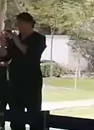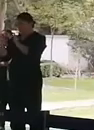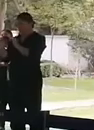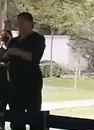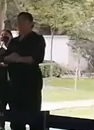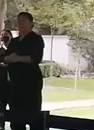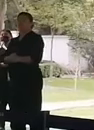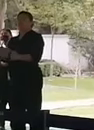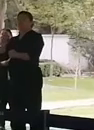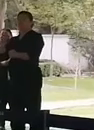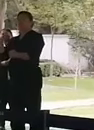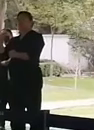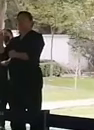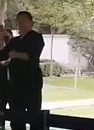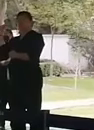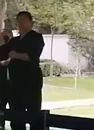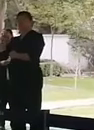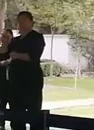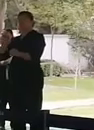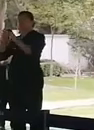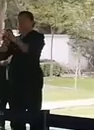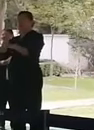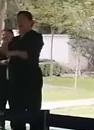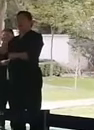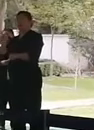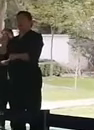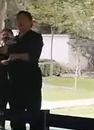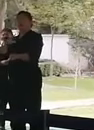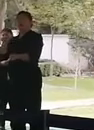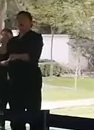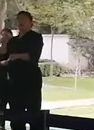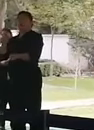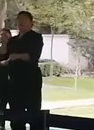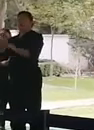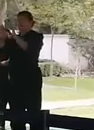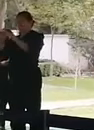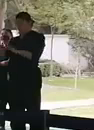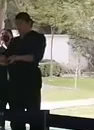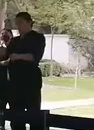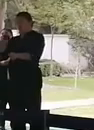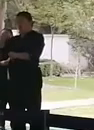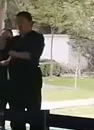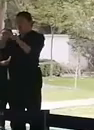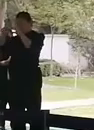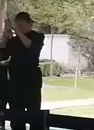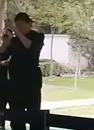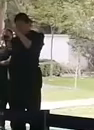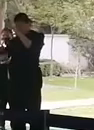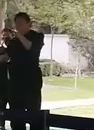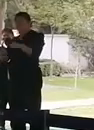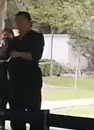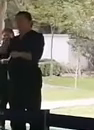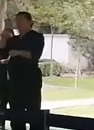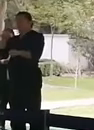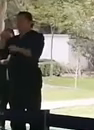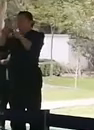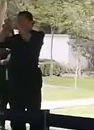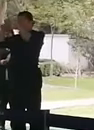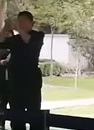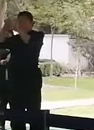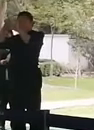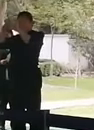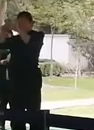declaración de 11 párrafos, y lo central de eso, en el párrafo 1 y 2, es de